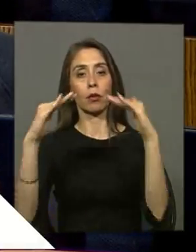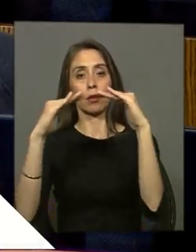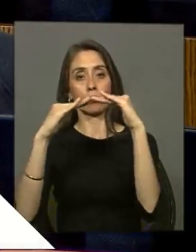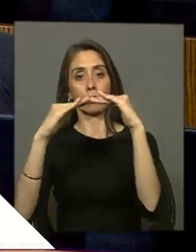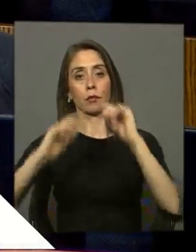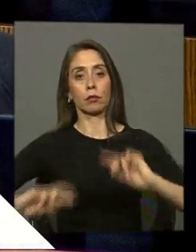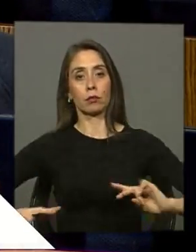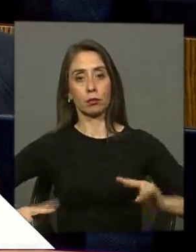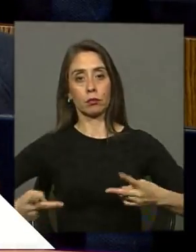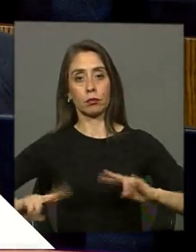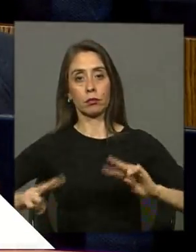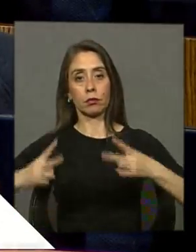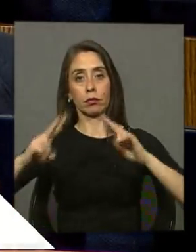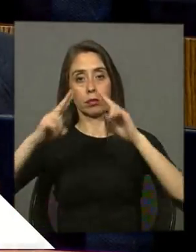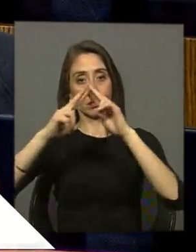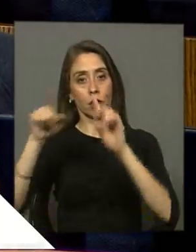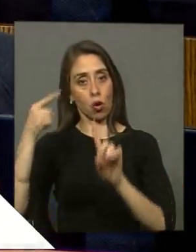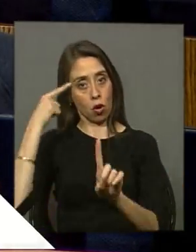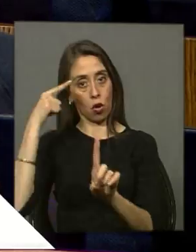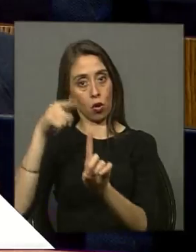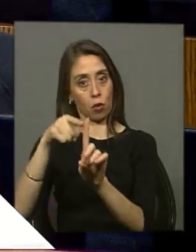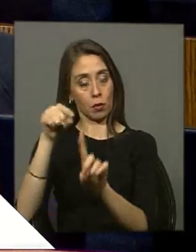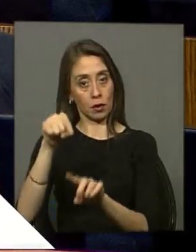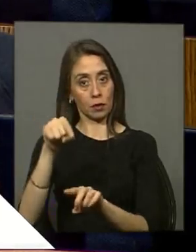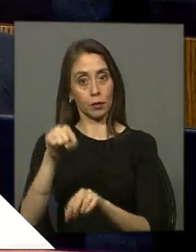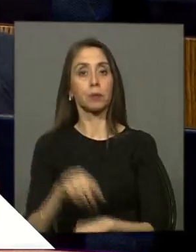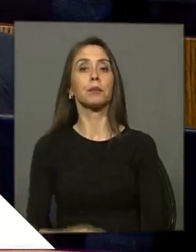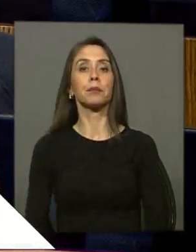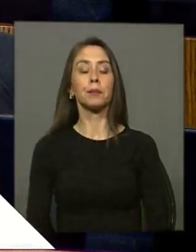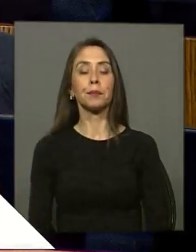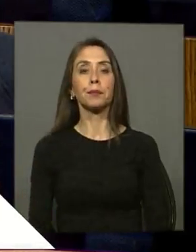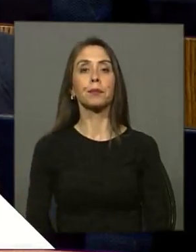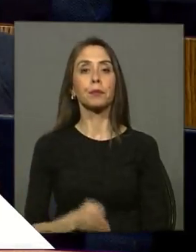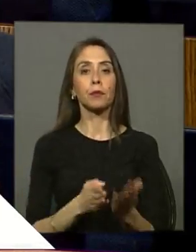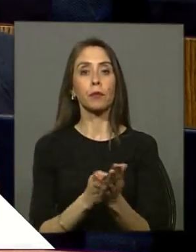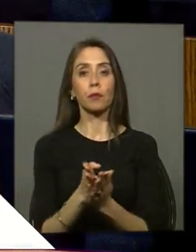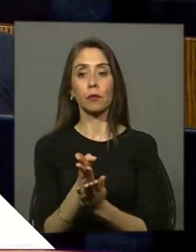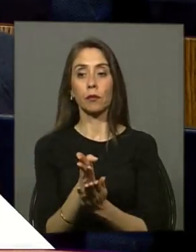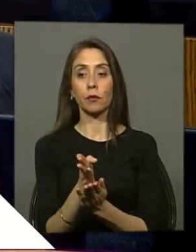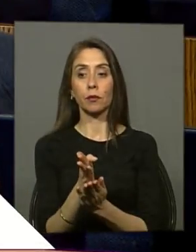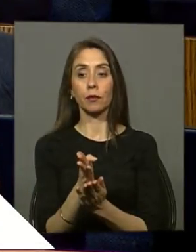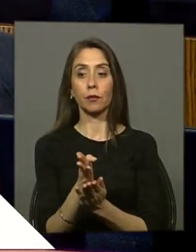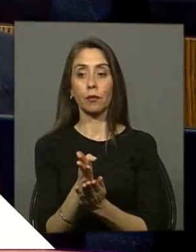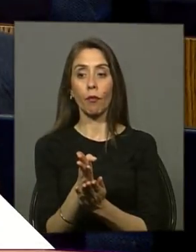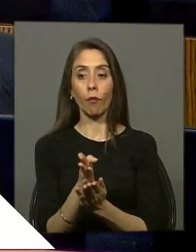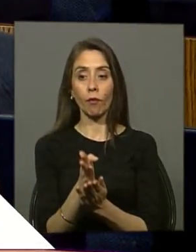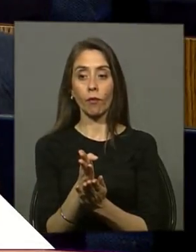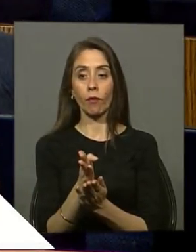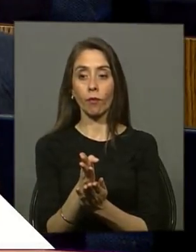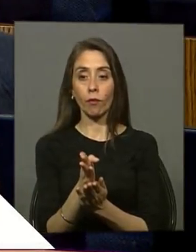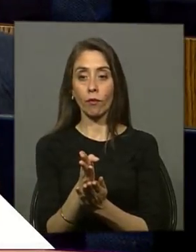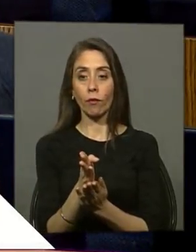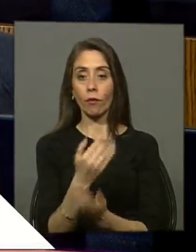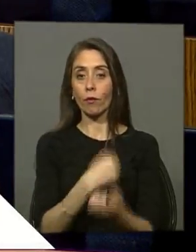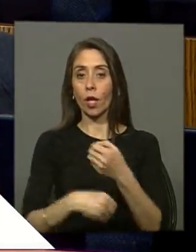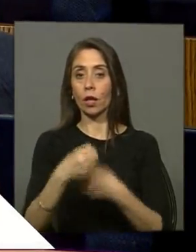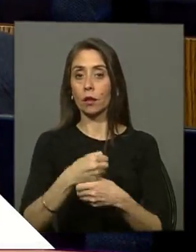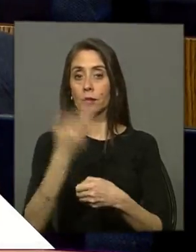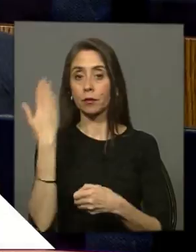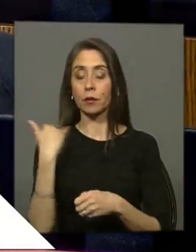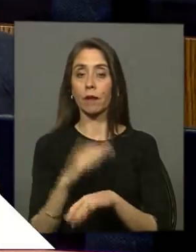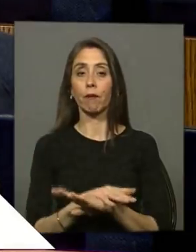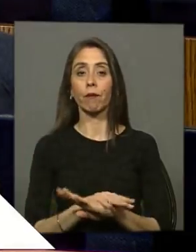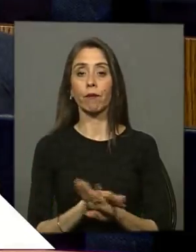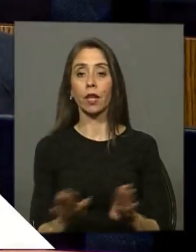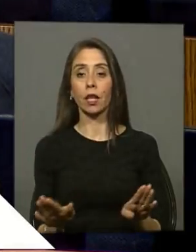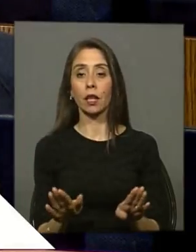fue construido especialmente para ese efecto pero que desde el año hace unos años atrás dejó de